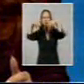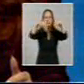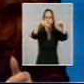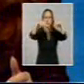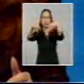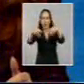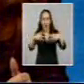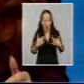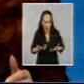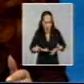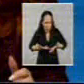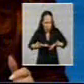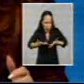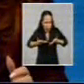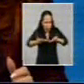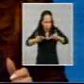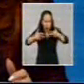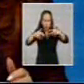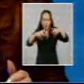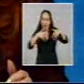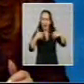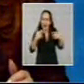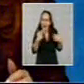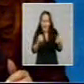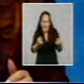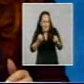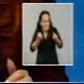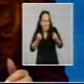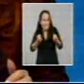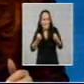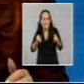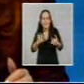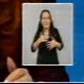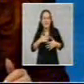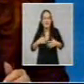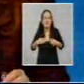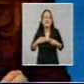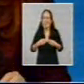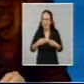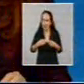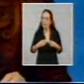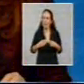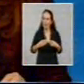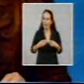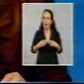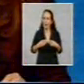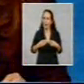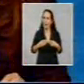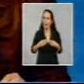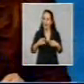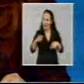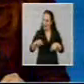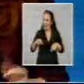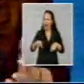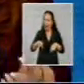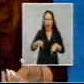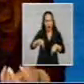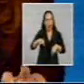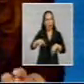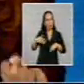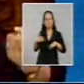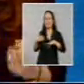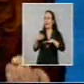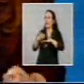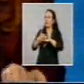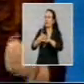energía positiva. Y déjenme decirles que yo lo sentí. Cuando entré hoy aquí había una